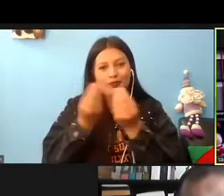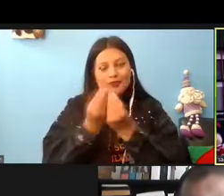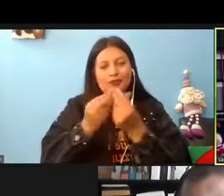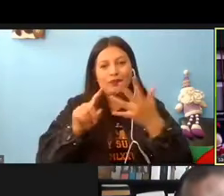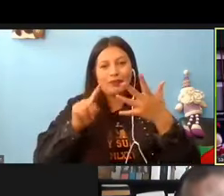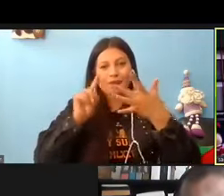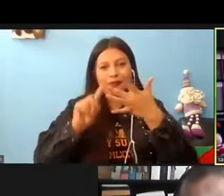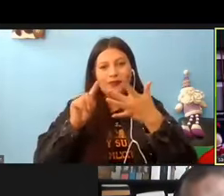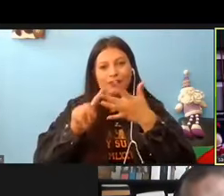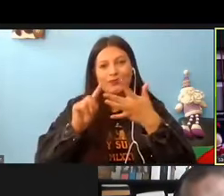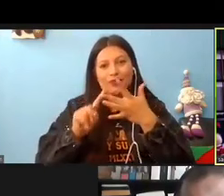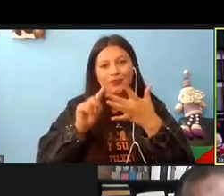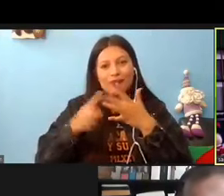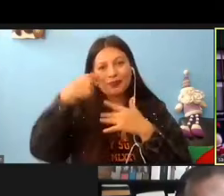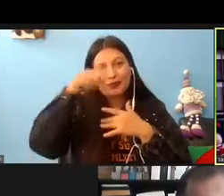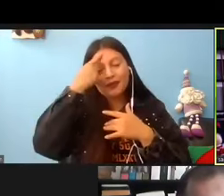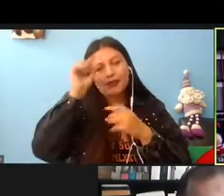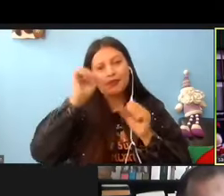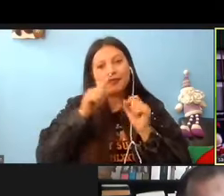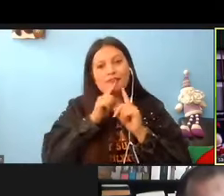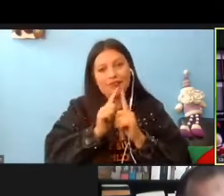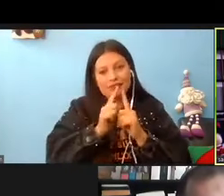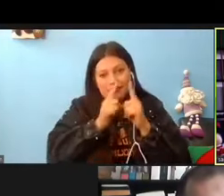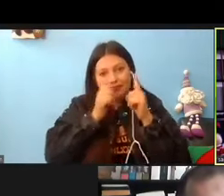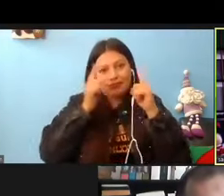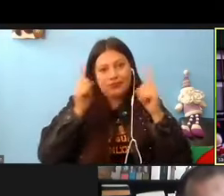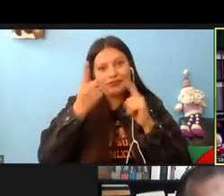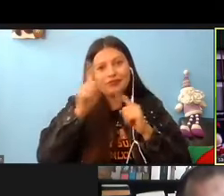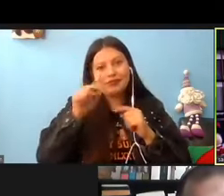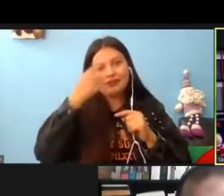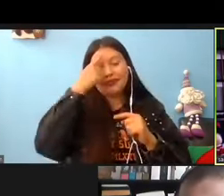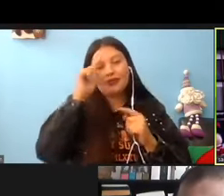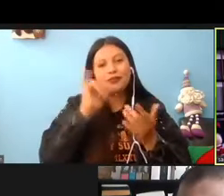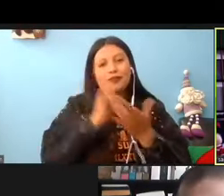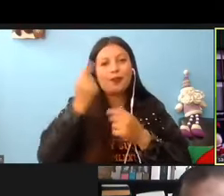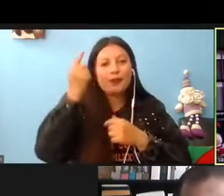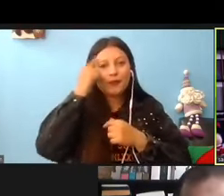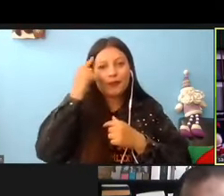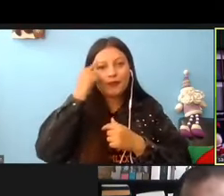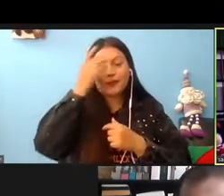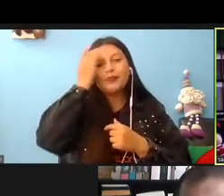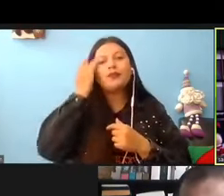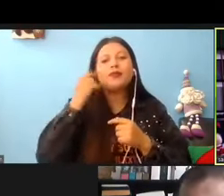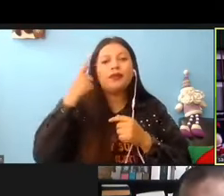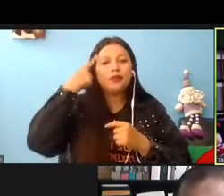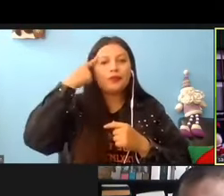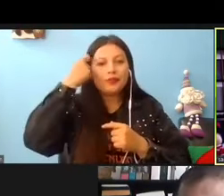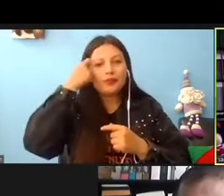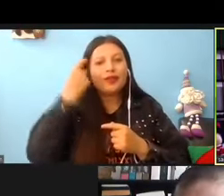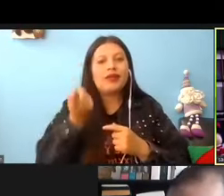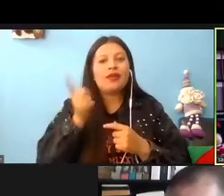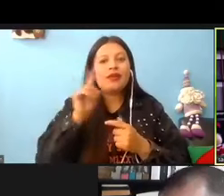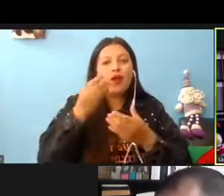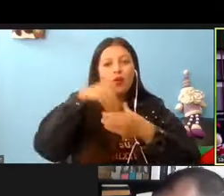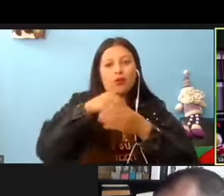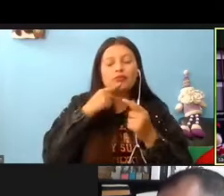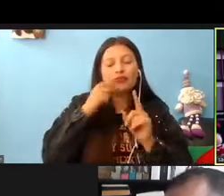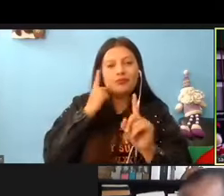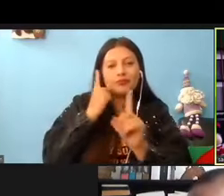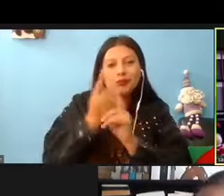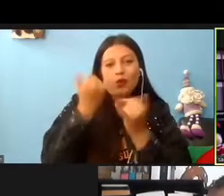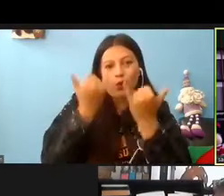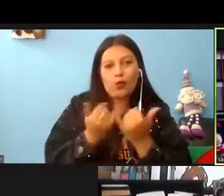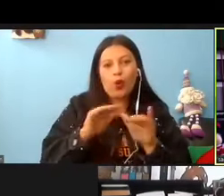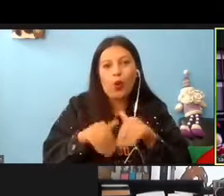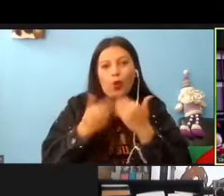3 para que puedan hacer ampliaciones y también para pensar un poco los retos que enfrentamos, ¿no? ¿Cómo